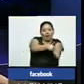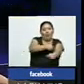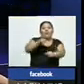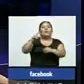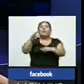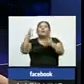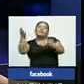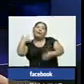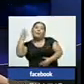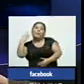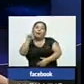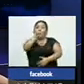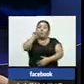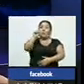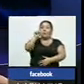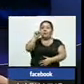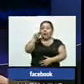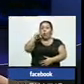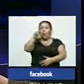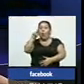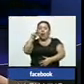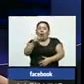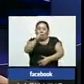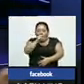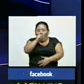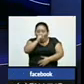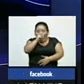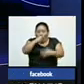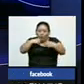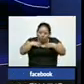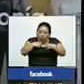San Miguel reportan un aumento de casos de neumonía.